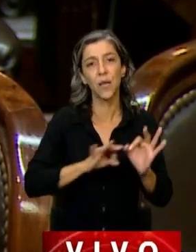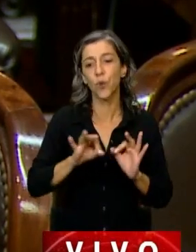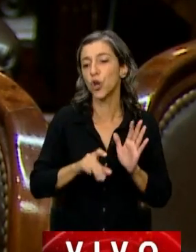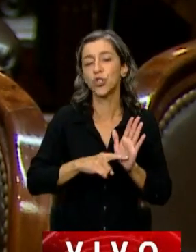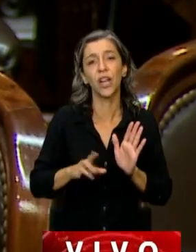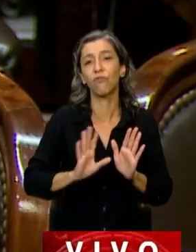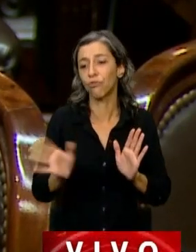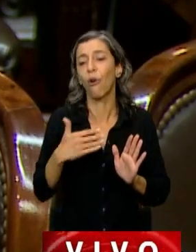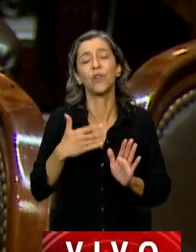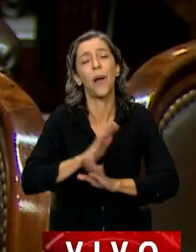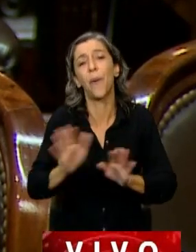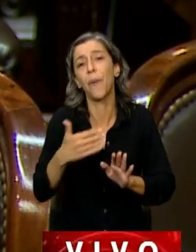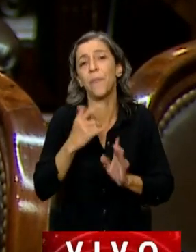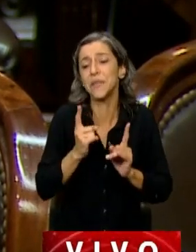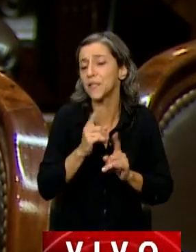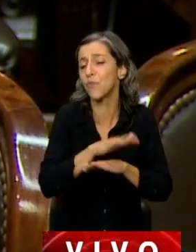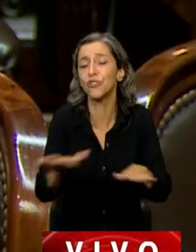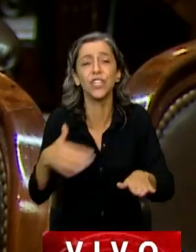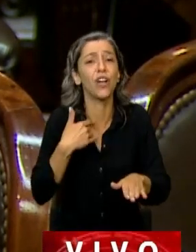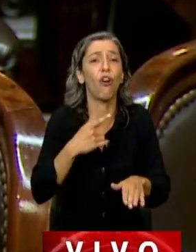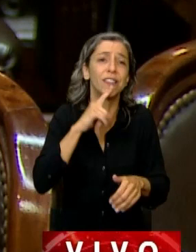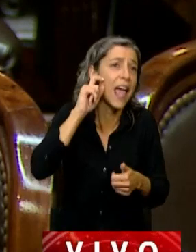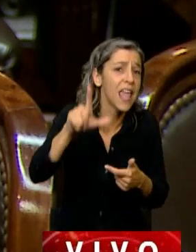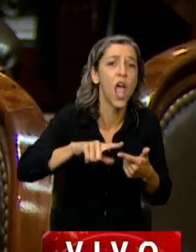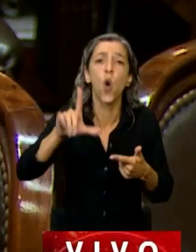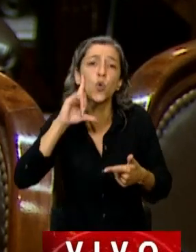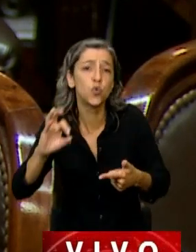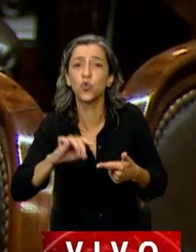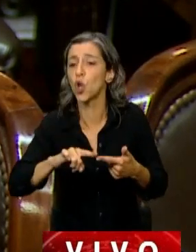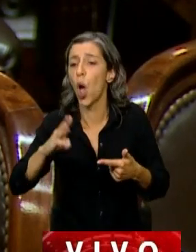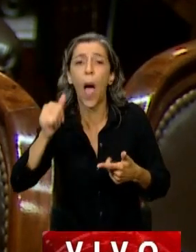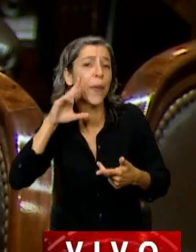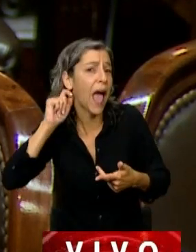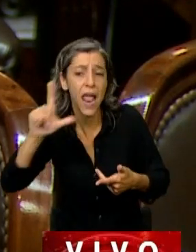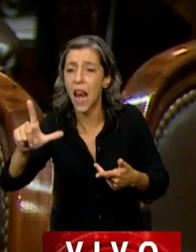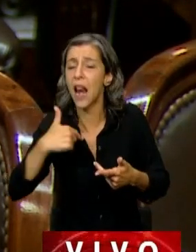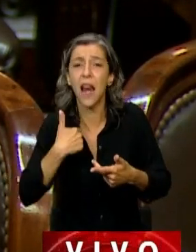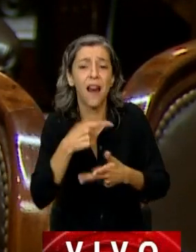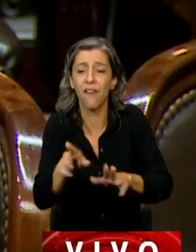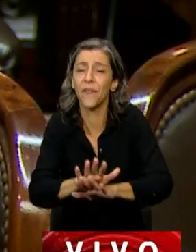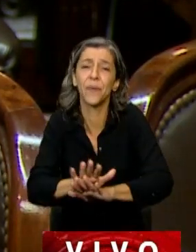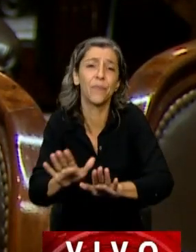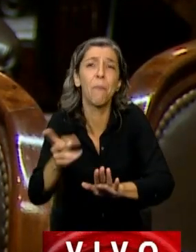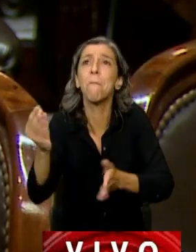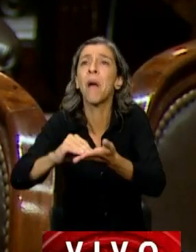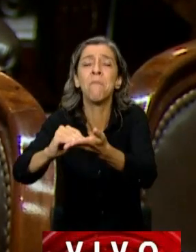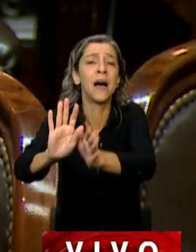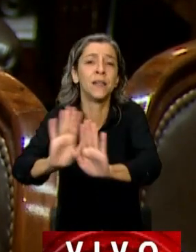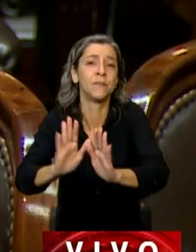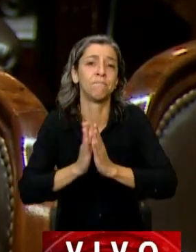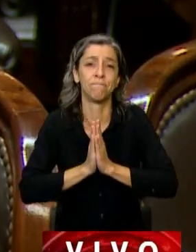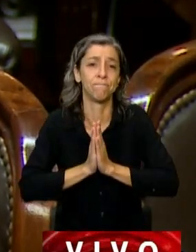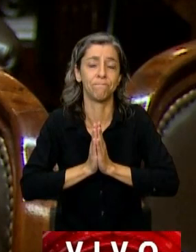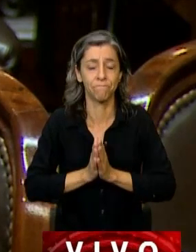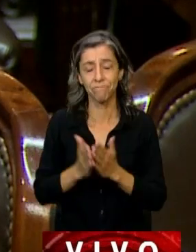Tayel, Lucios, Abigail, ni ningún otro chico que pase por esta situación. Quiero agradecer a Ramón,